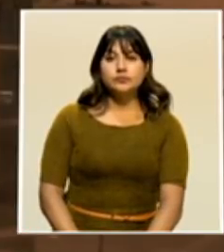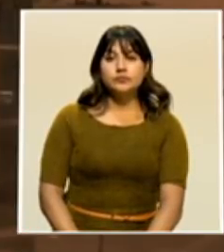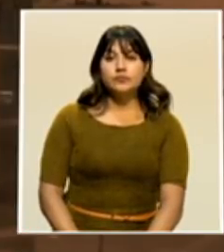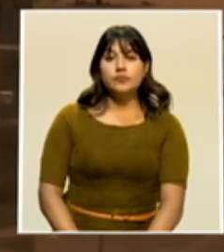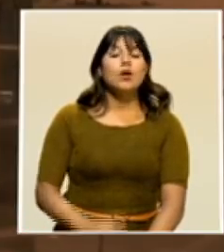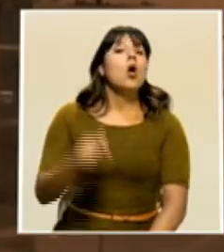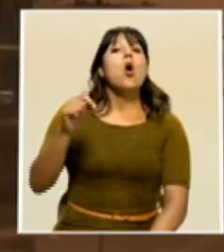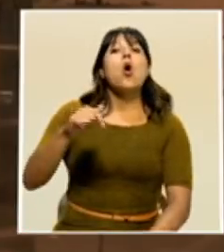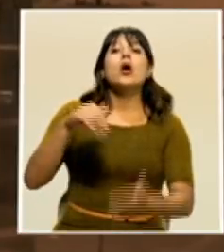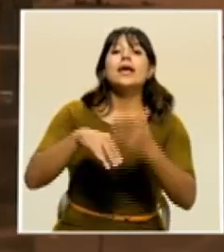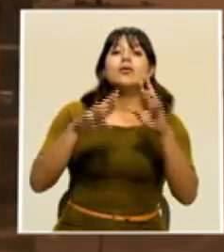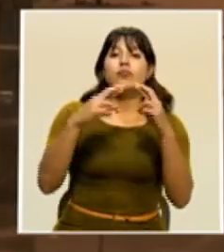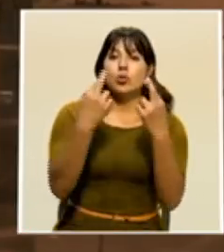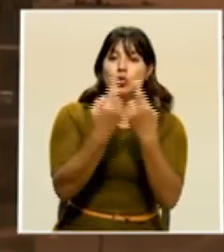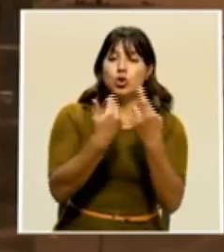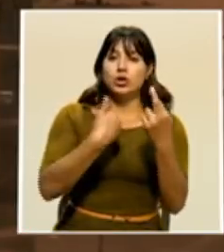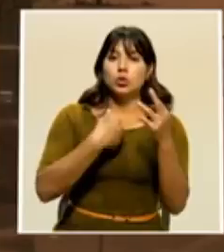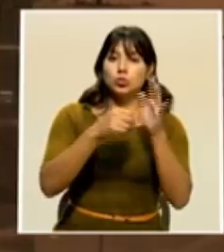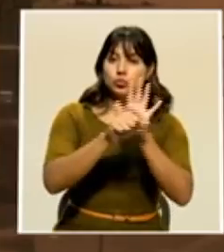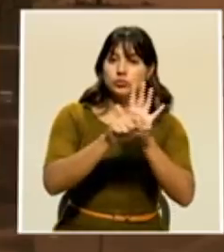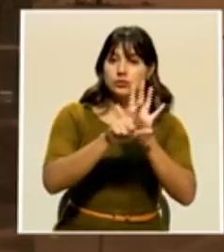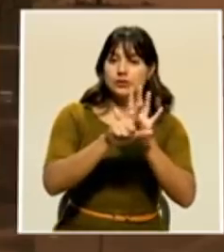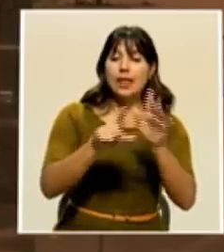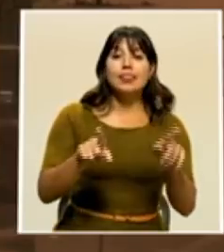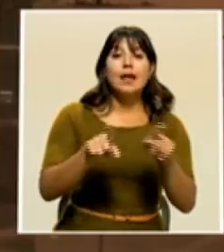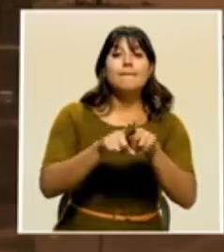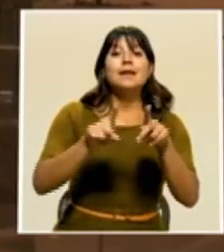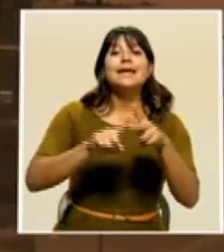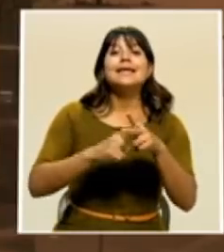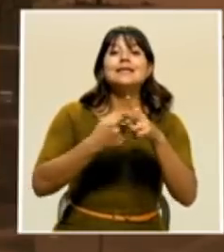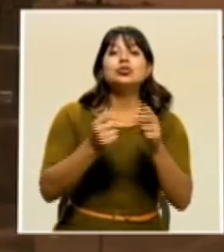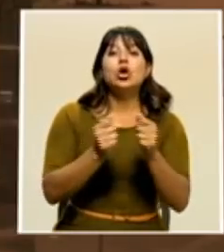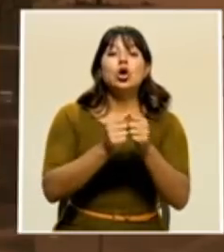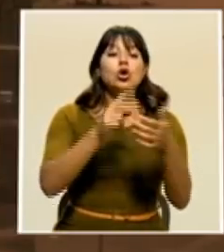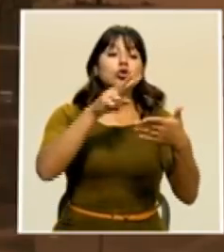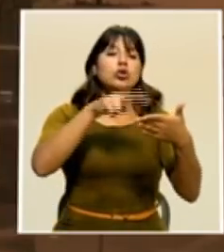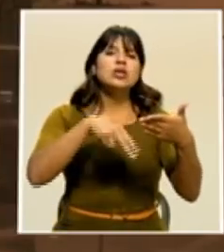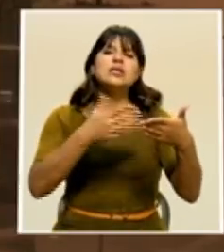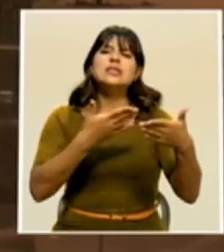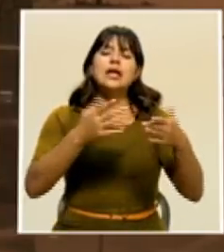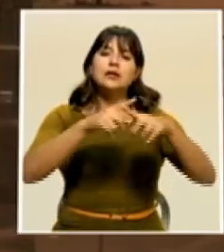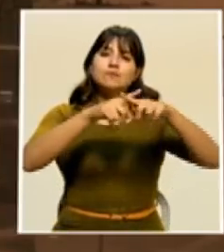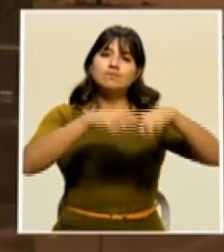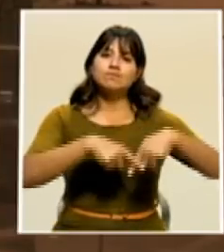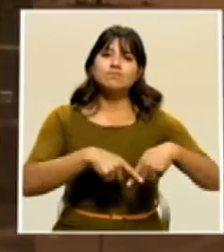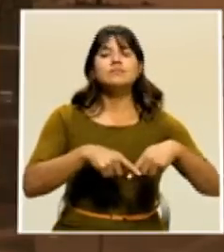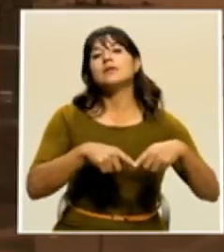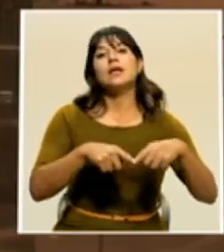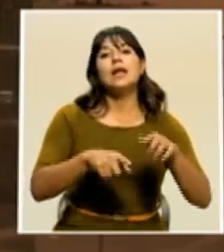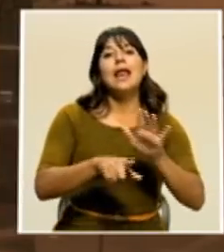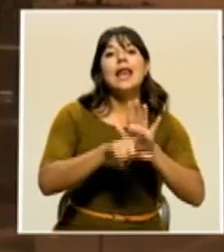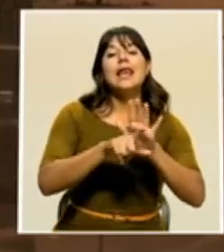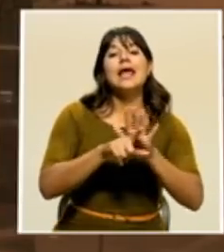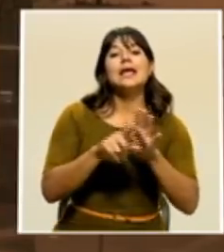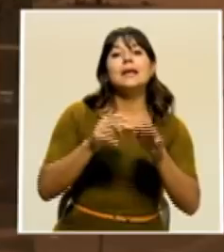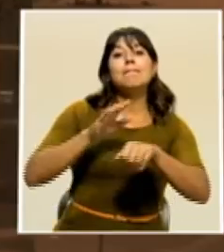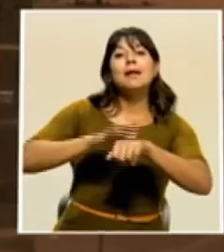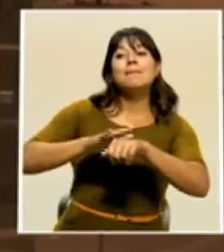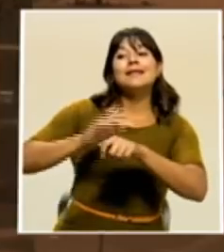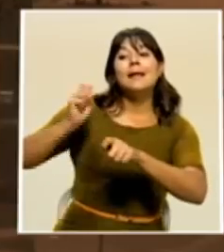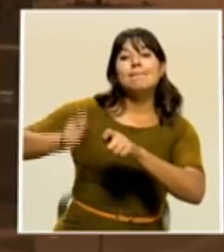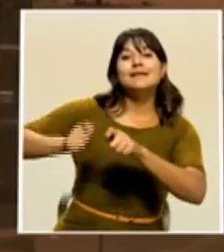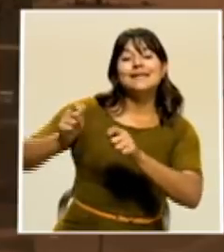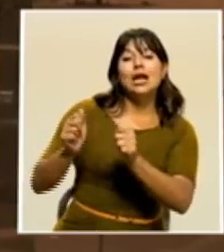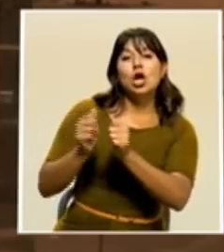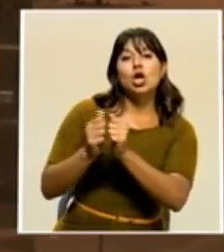Hoy en la sesión del plenario también se inició con la lectura del veto presidencial a la ley de pesca de arrastre. Veto que